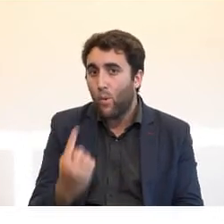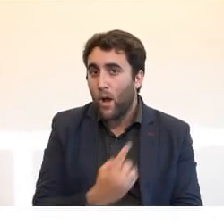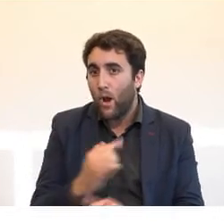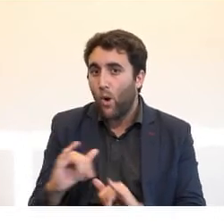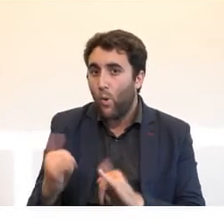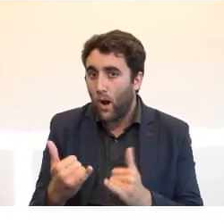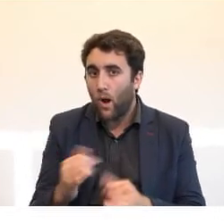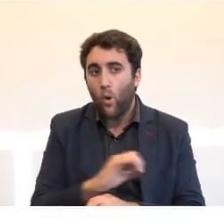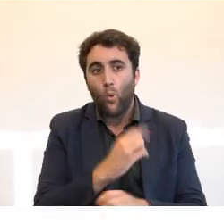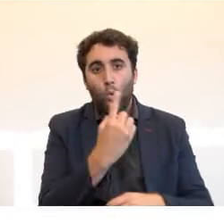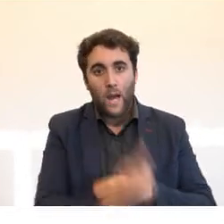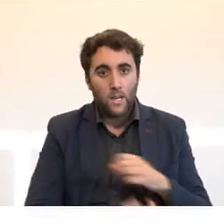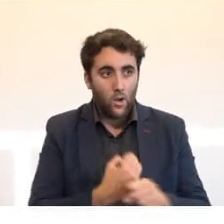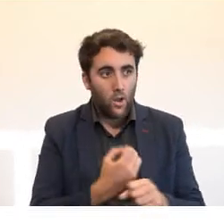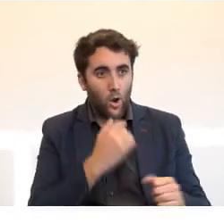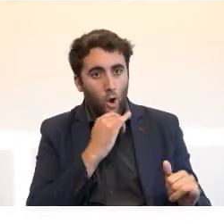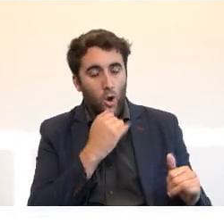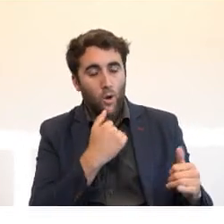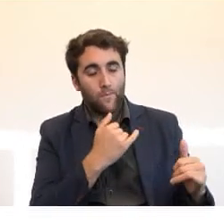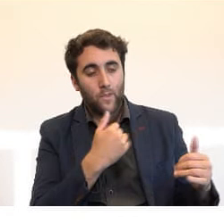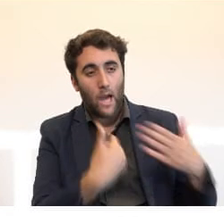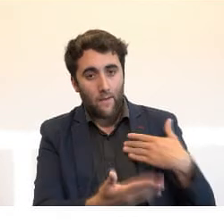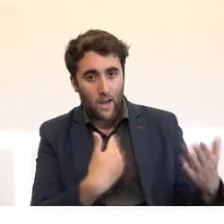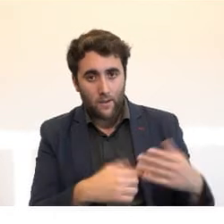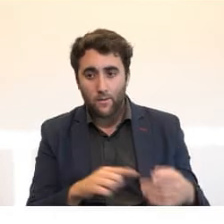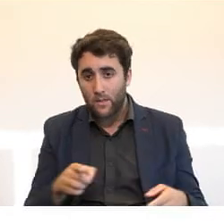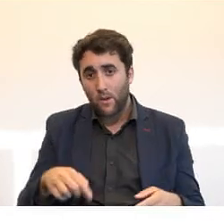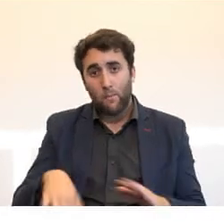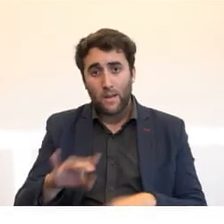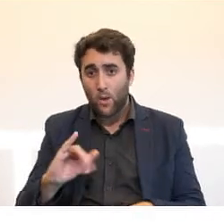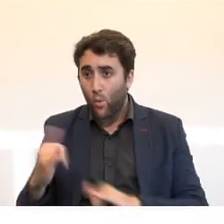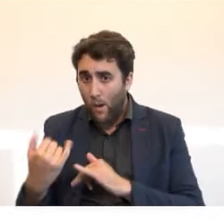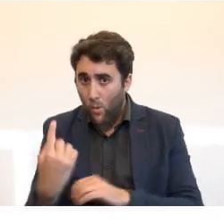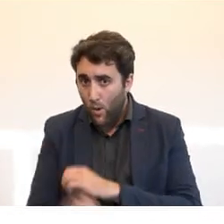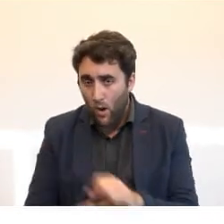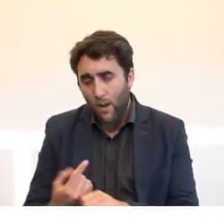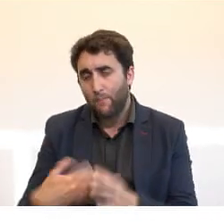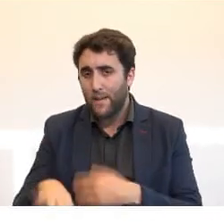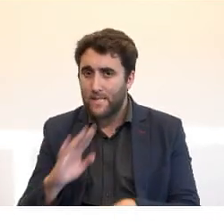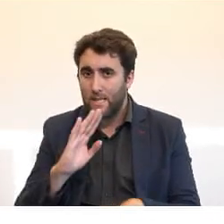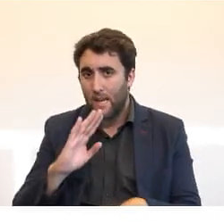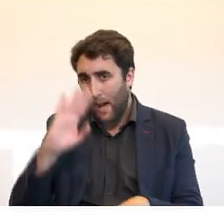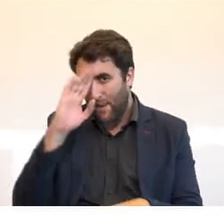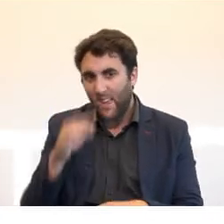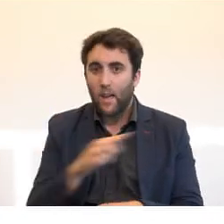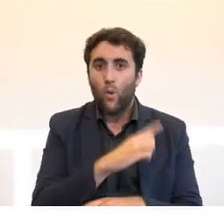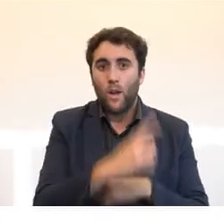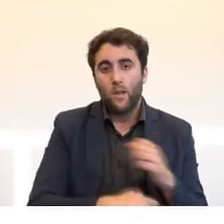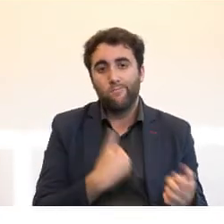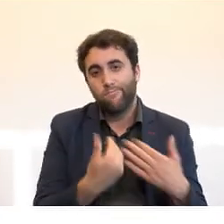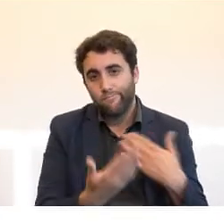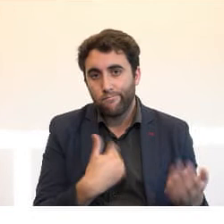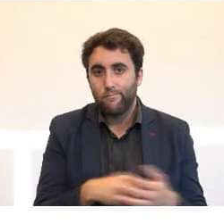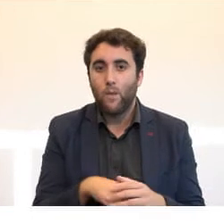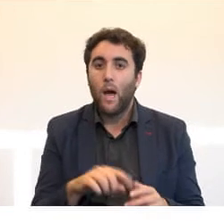juego que en un año de conversación. Y creo que ese viaje que se propone en esta charla es una invitación a aprovechar